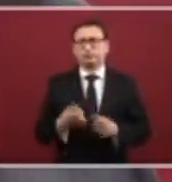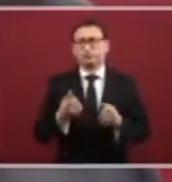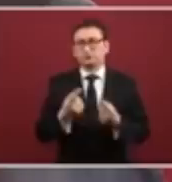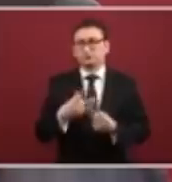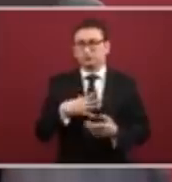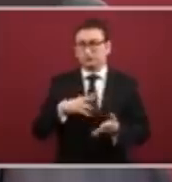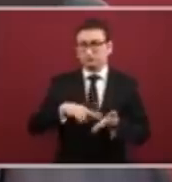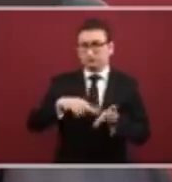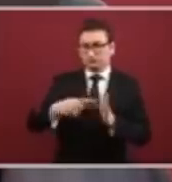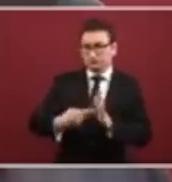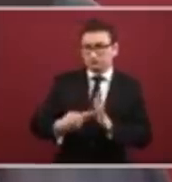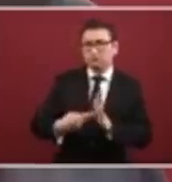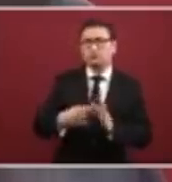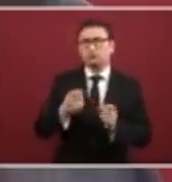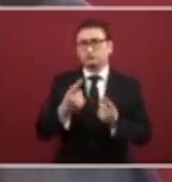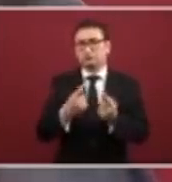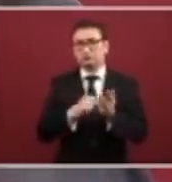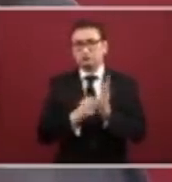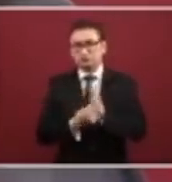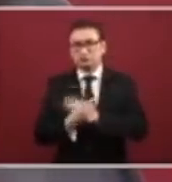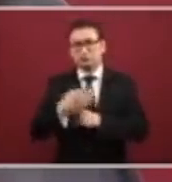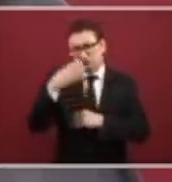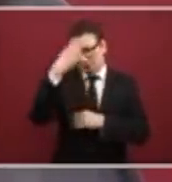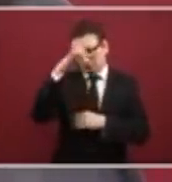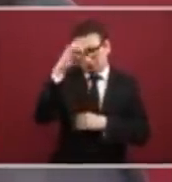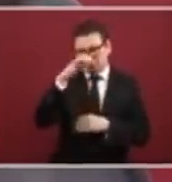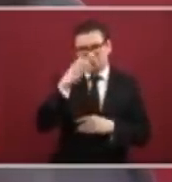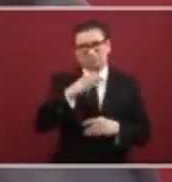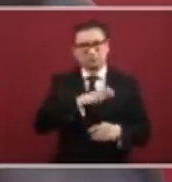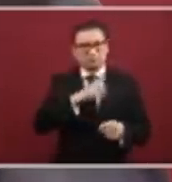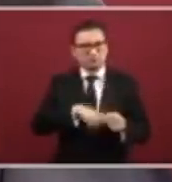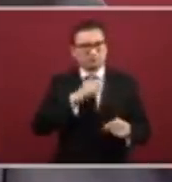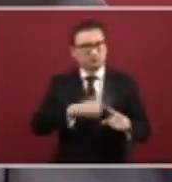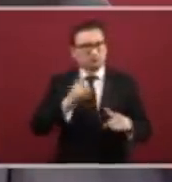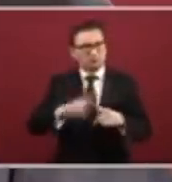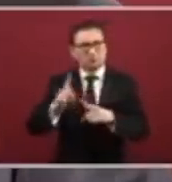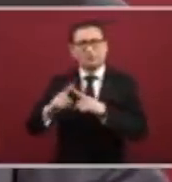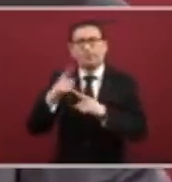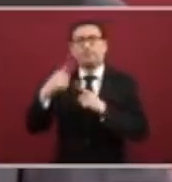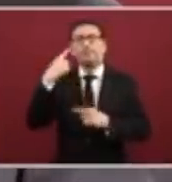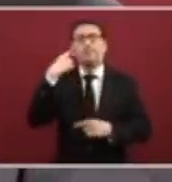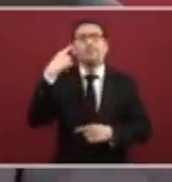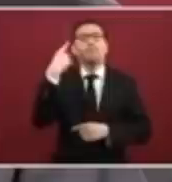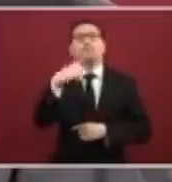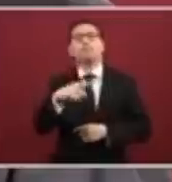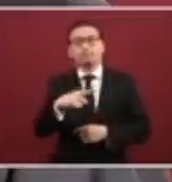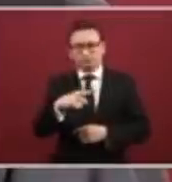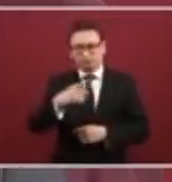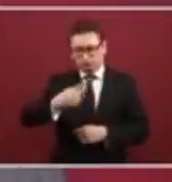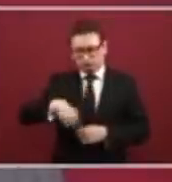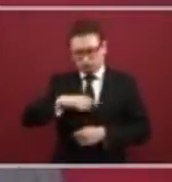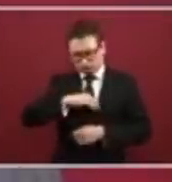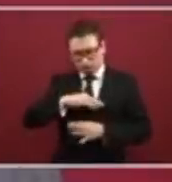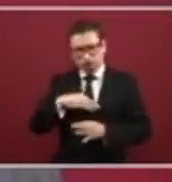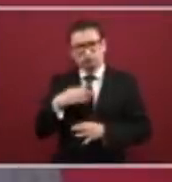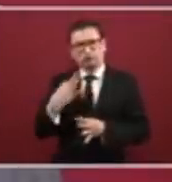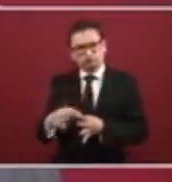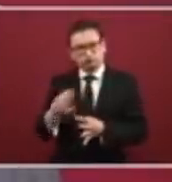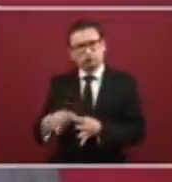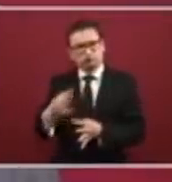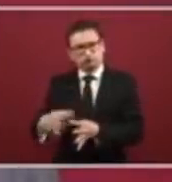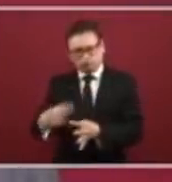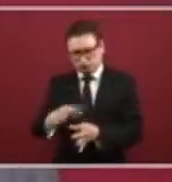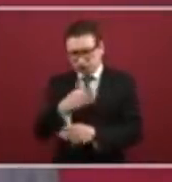ingenieros, técnicos, especialistas, para demostrar de qué podemos